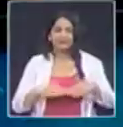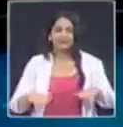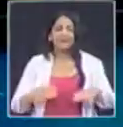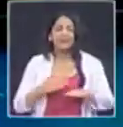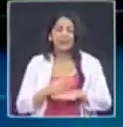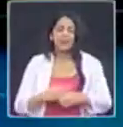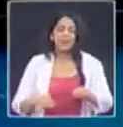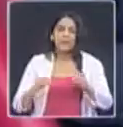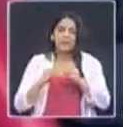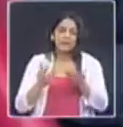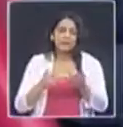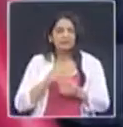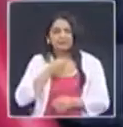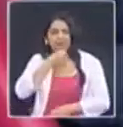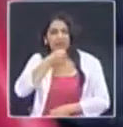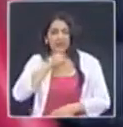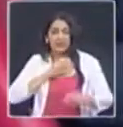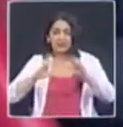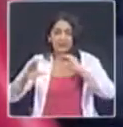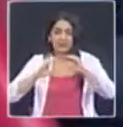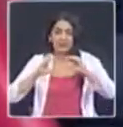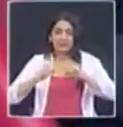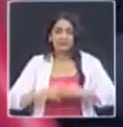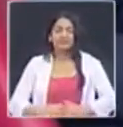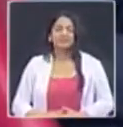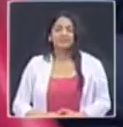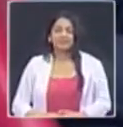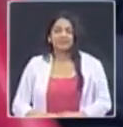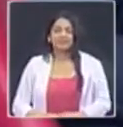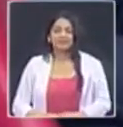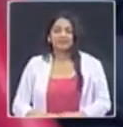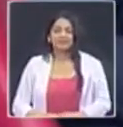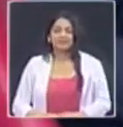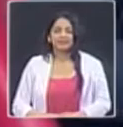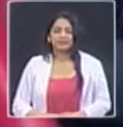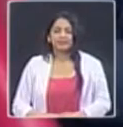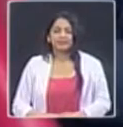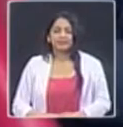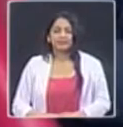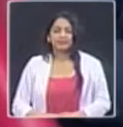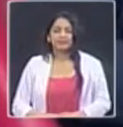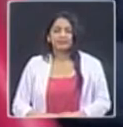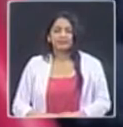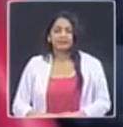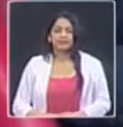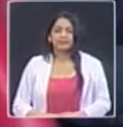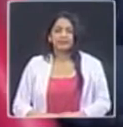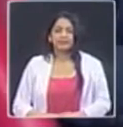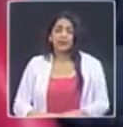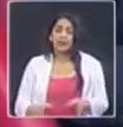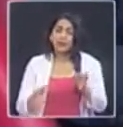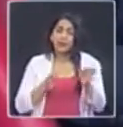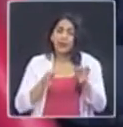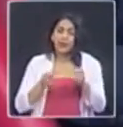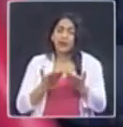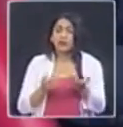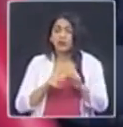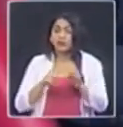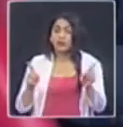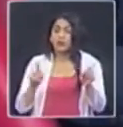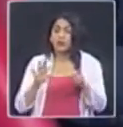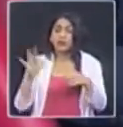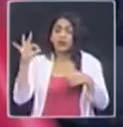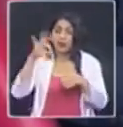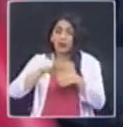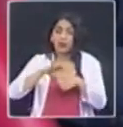supuesto así relacionados con el tema porque que debe debe quedar claro también ha sido sobre la ciudadanía que una cosa es el referéndum el otro es la consulta la consulta